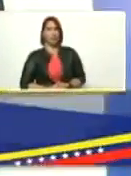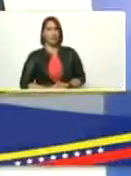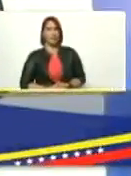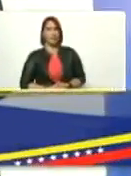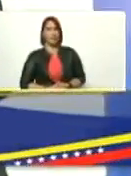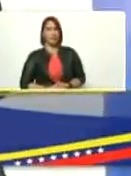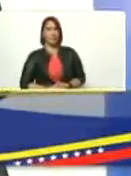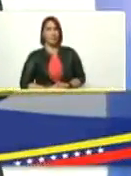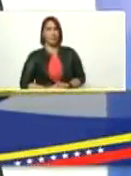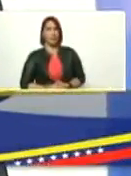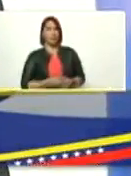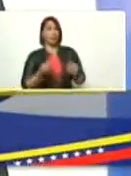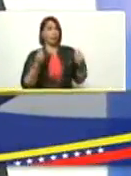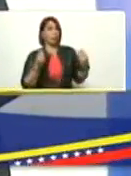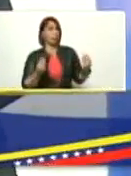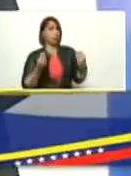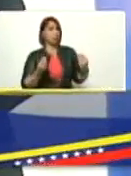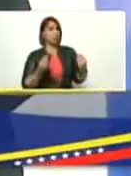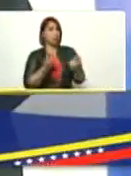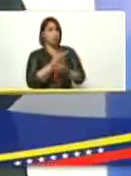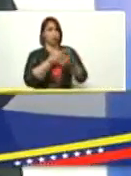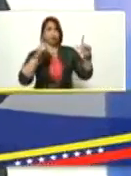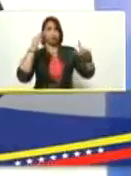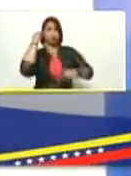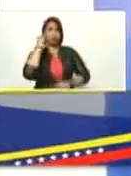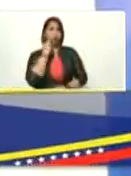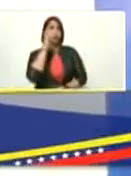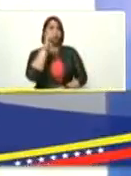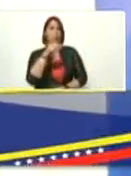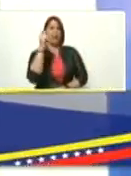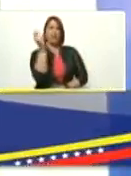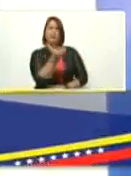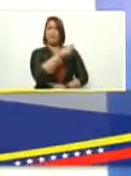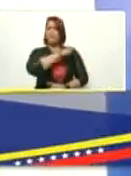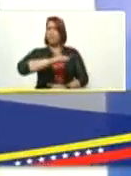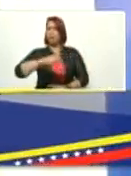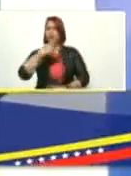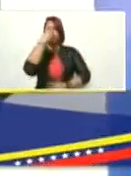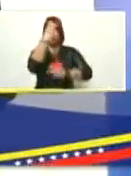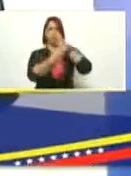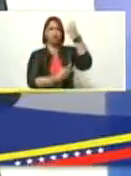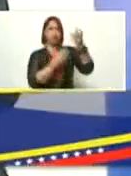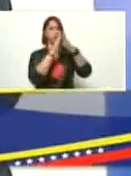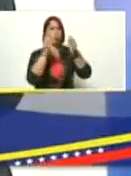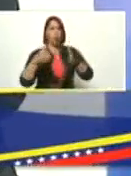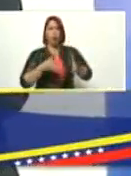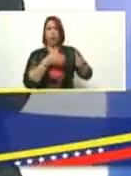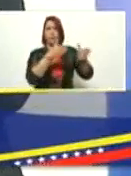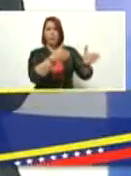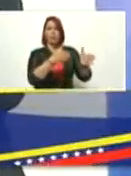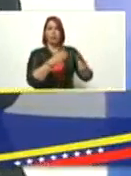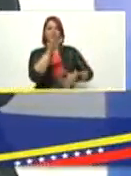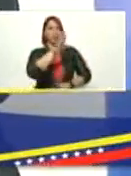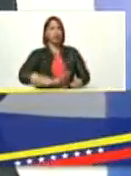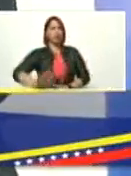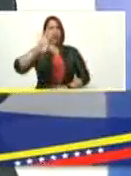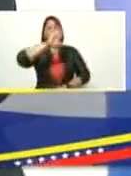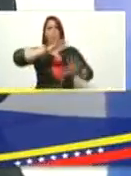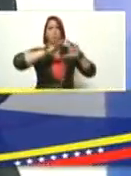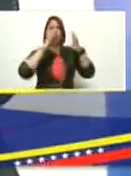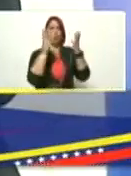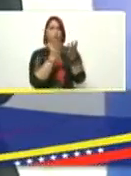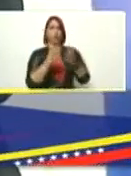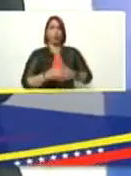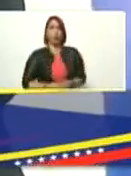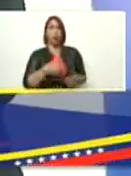Así como el libertador Simón Bolívar y su espada recorren todos los caminos del continente y del mundo por